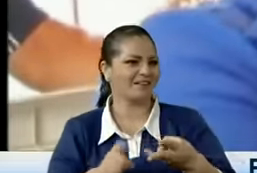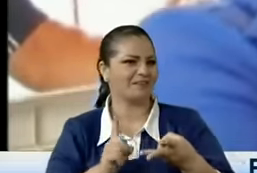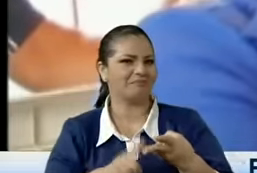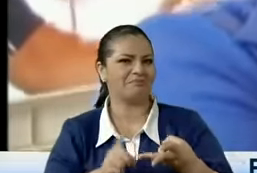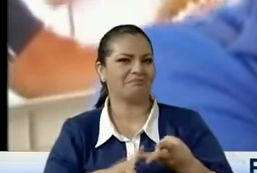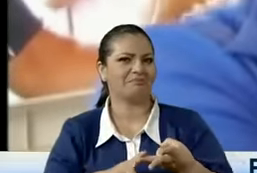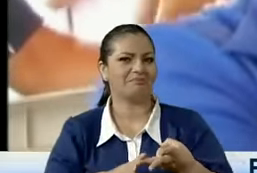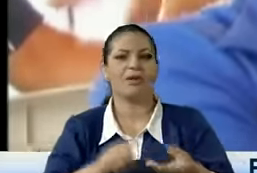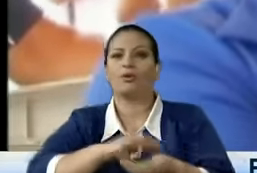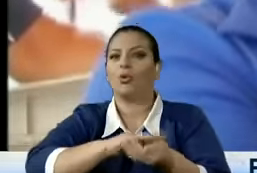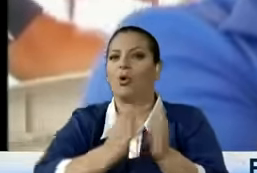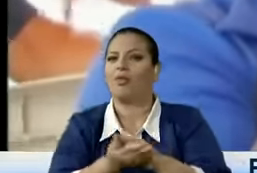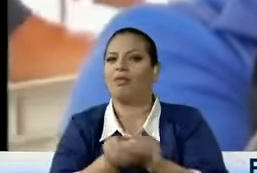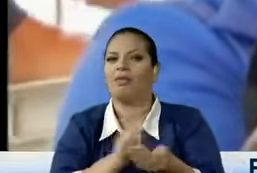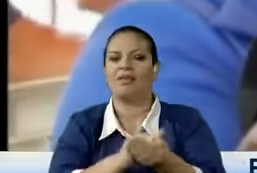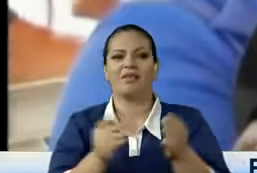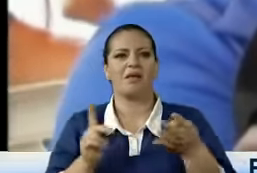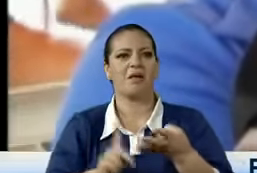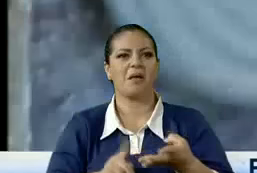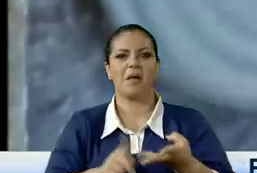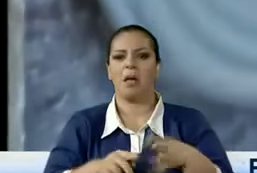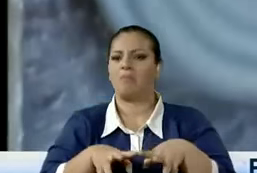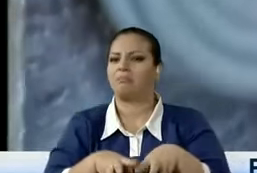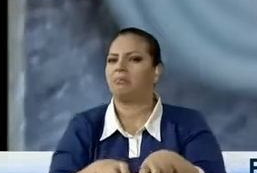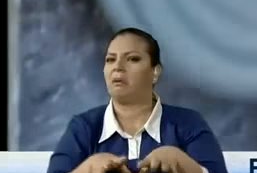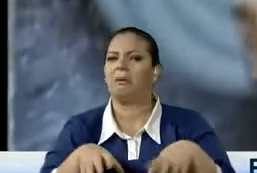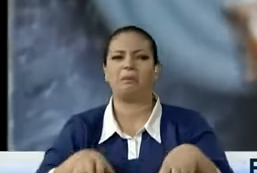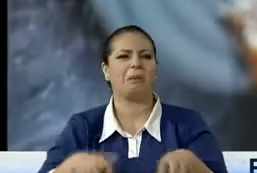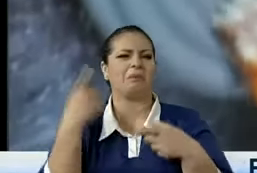las tortillas, majada.